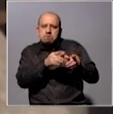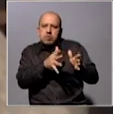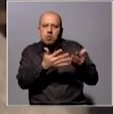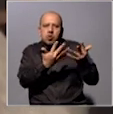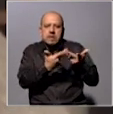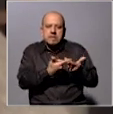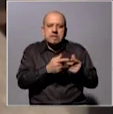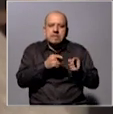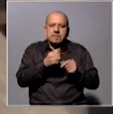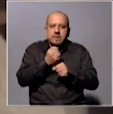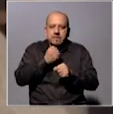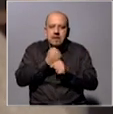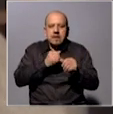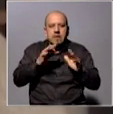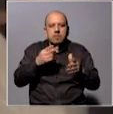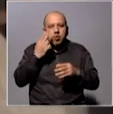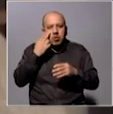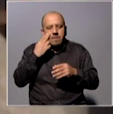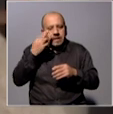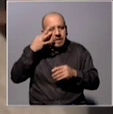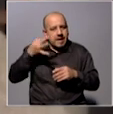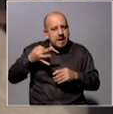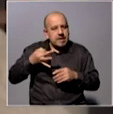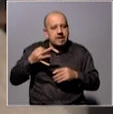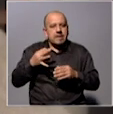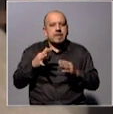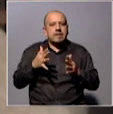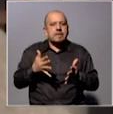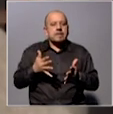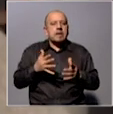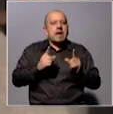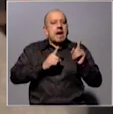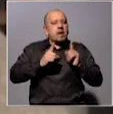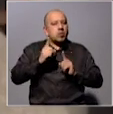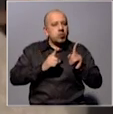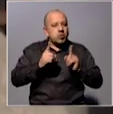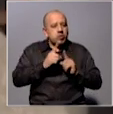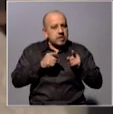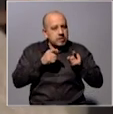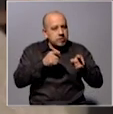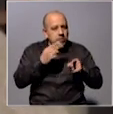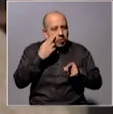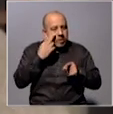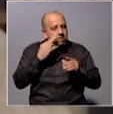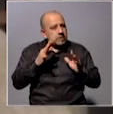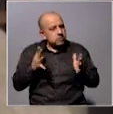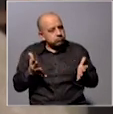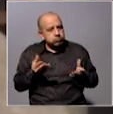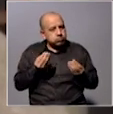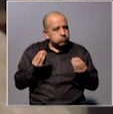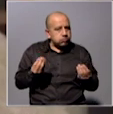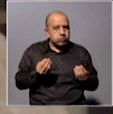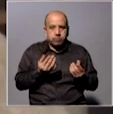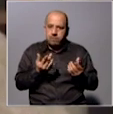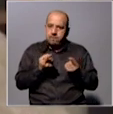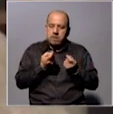va a trabajar sobre problemas reales y algunos de ellos fuertes, fuertes en el